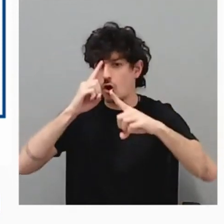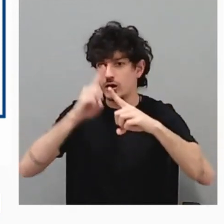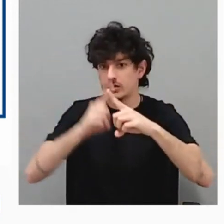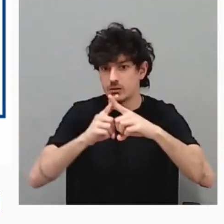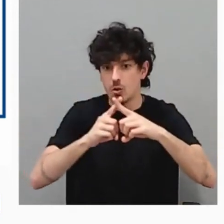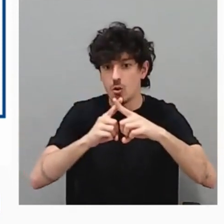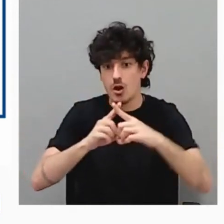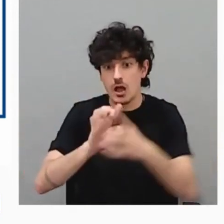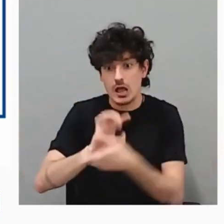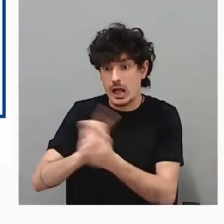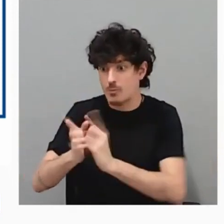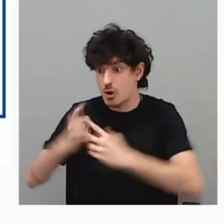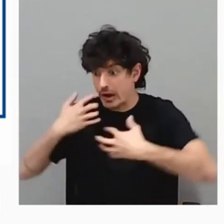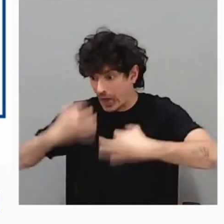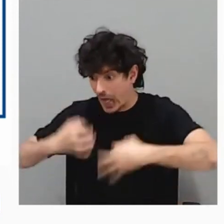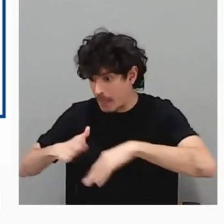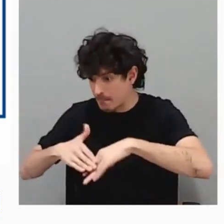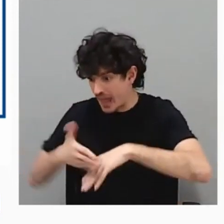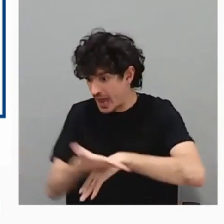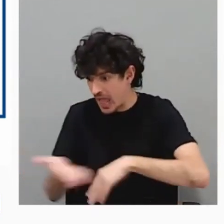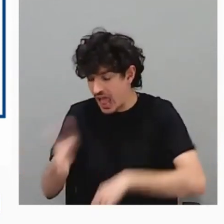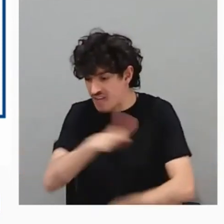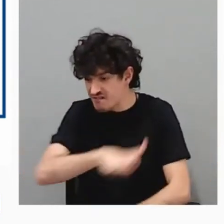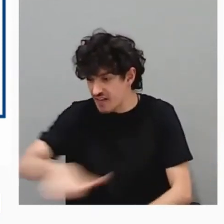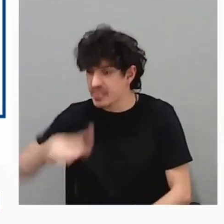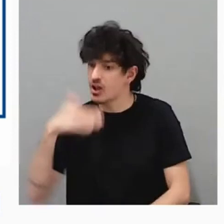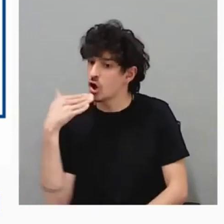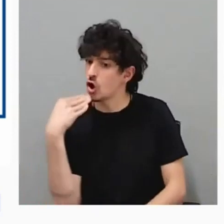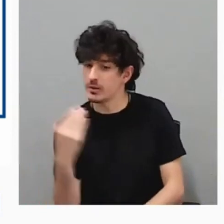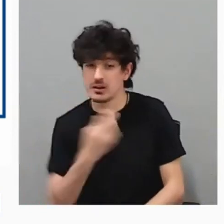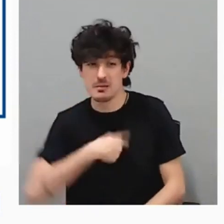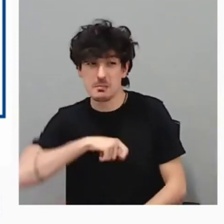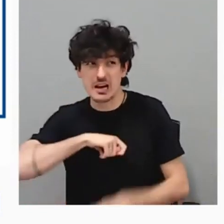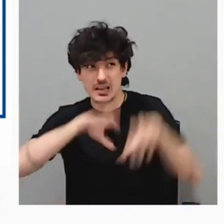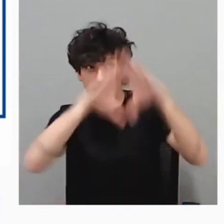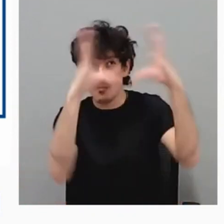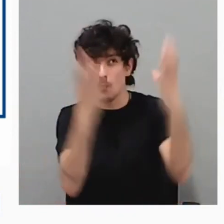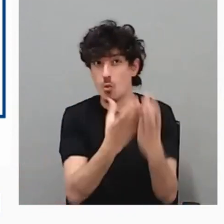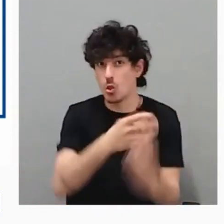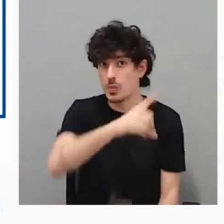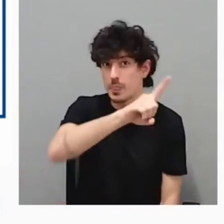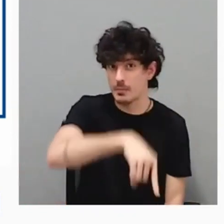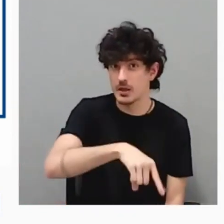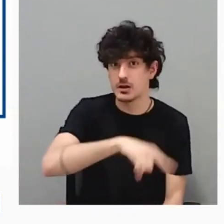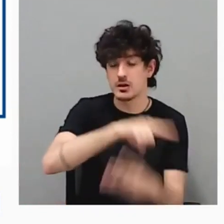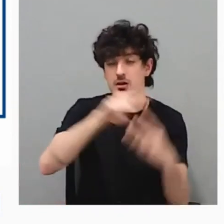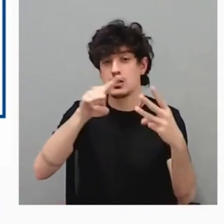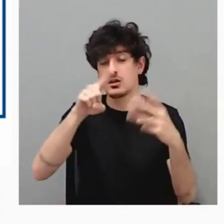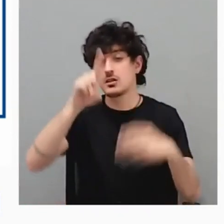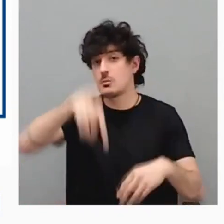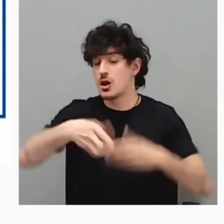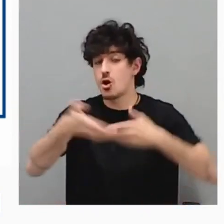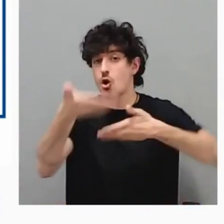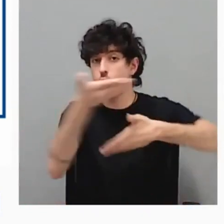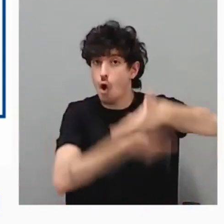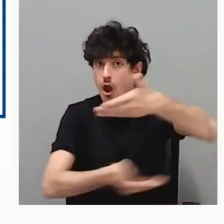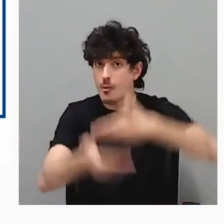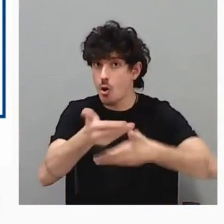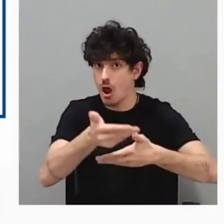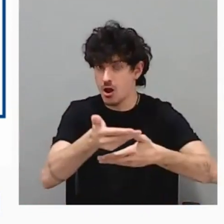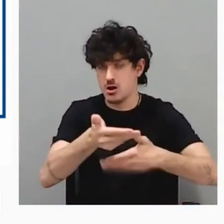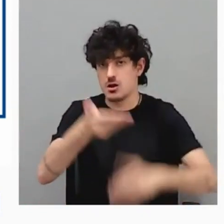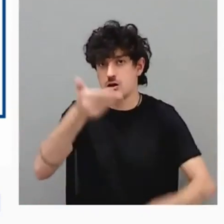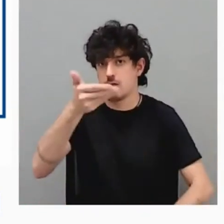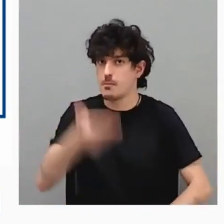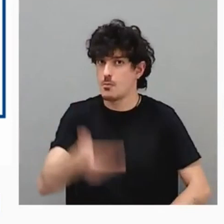infancia y adolescencia en España y en el mundo. Y queremos señalar colaborar. Y queremos señalar también el pensar